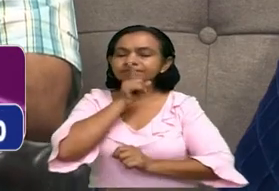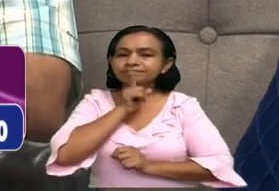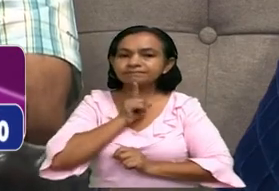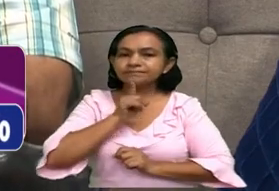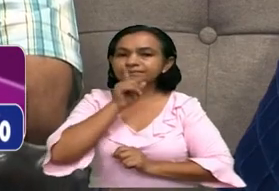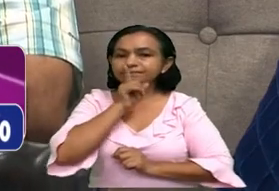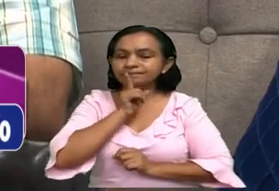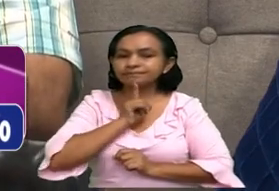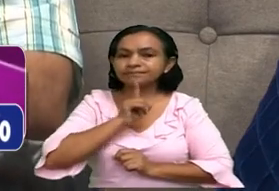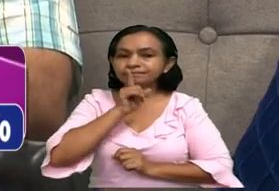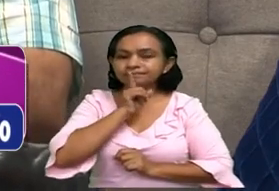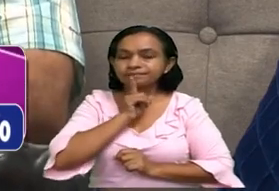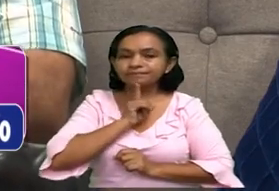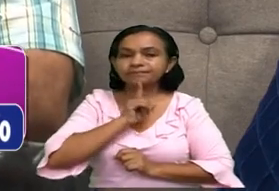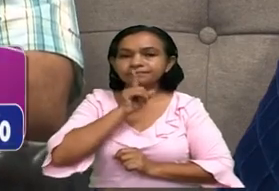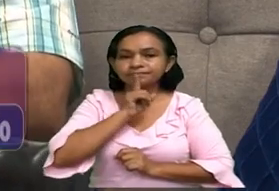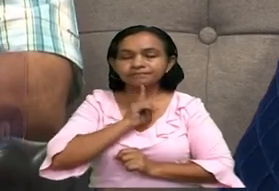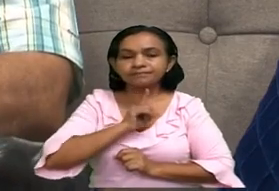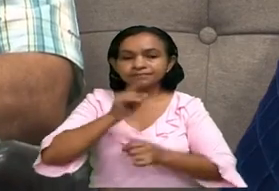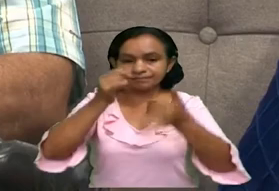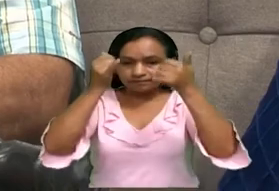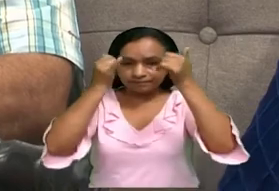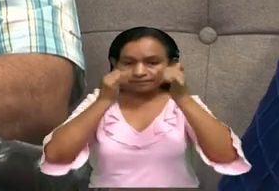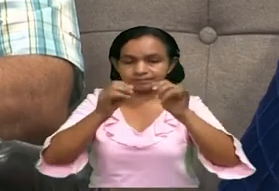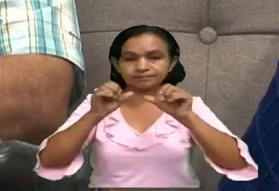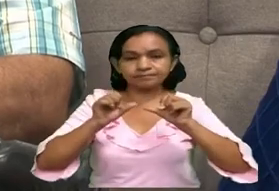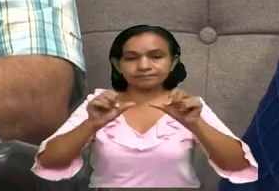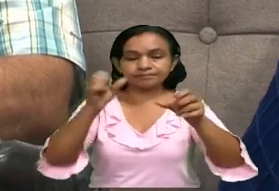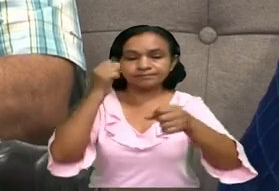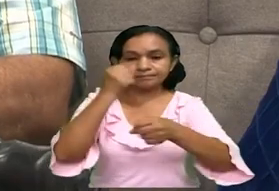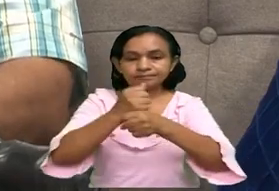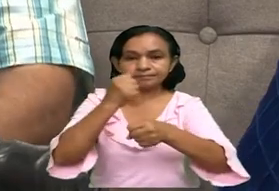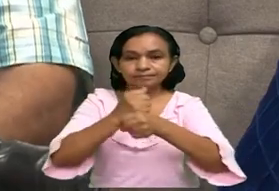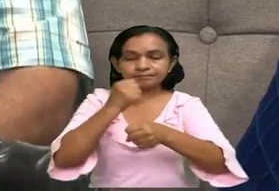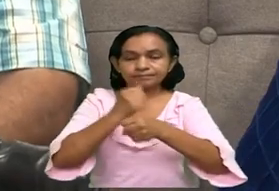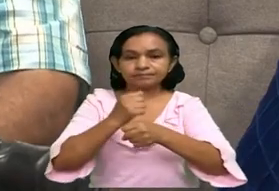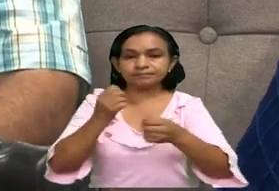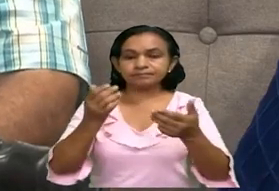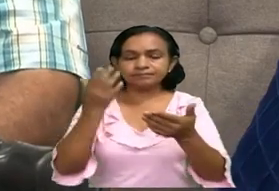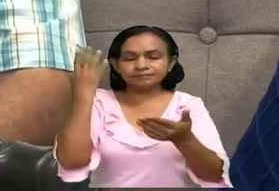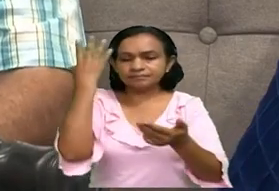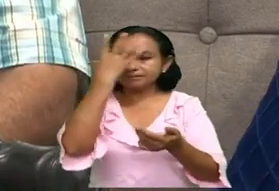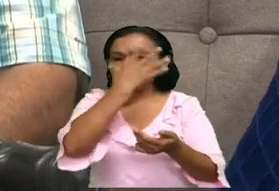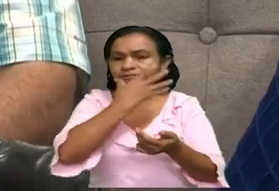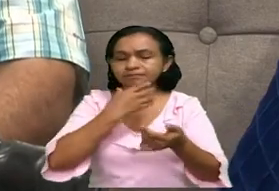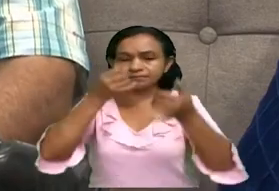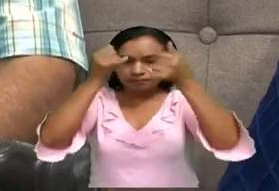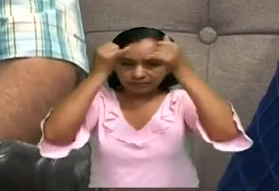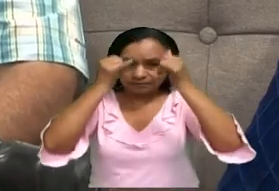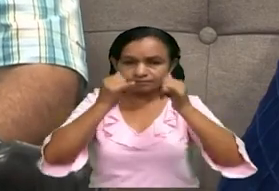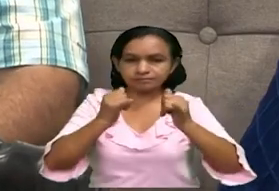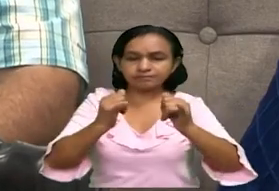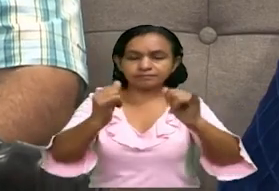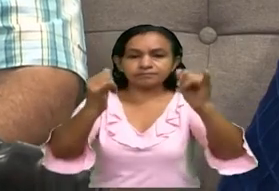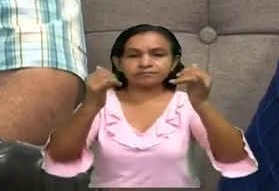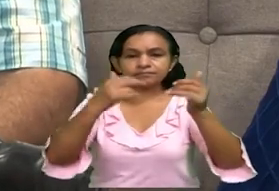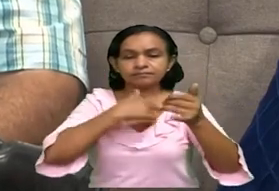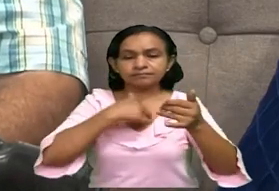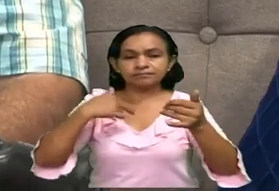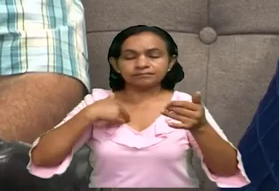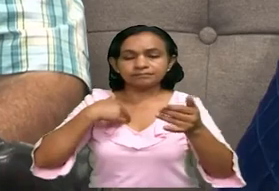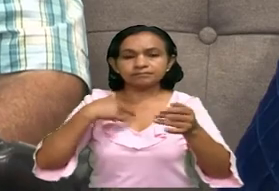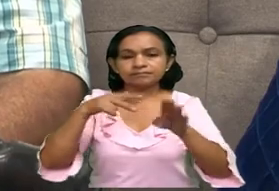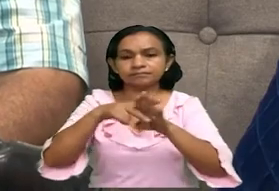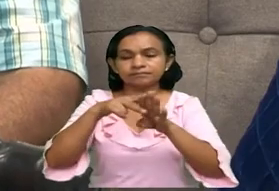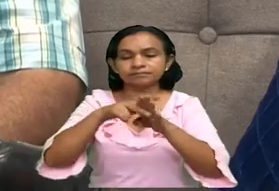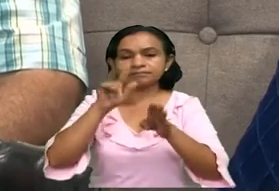la persistencia los ganaderos de seguir trabajando. O sea, no hay nada más bonito para un ganadero que llegar a su finca y ver